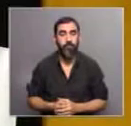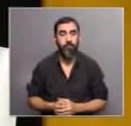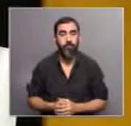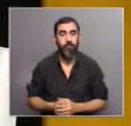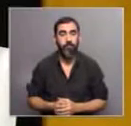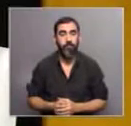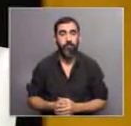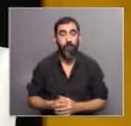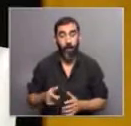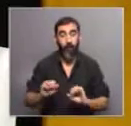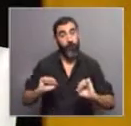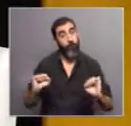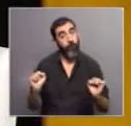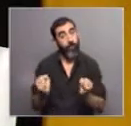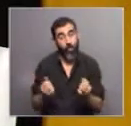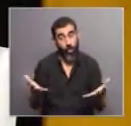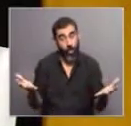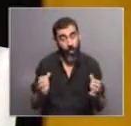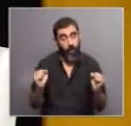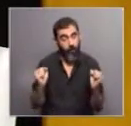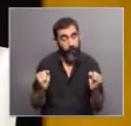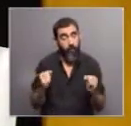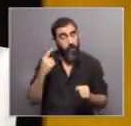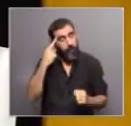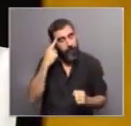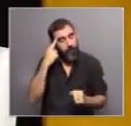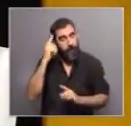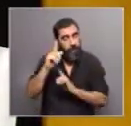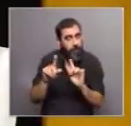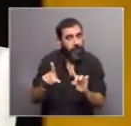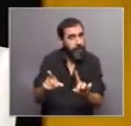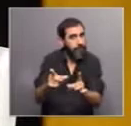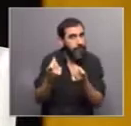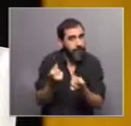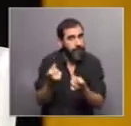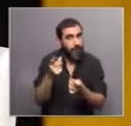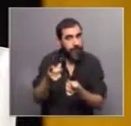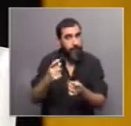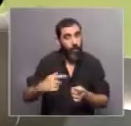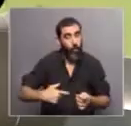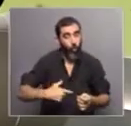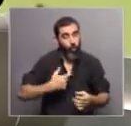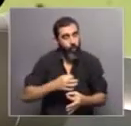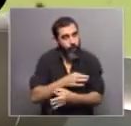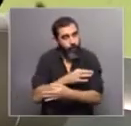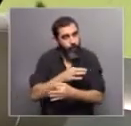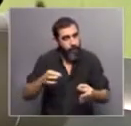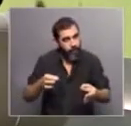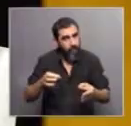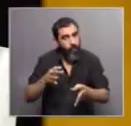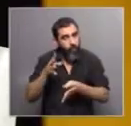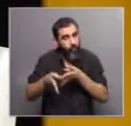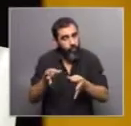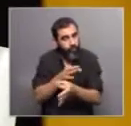En estos días de frío, Alexandra, uno piensa muy a menudo, ¿no?, en la necesidad de que la estufa caliente bien, de que